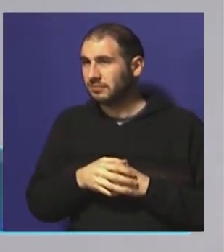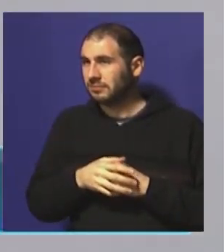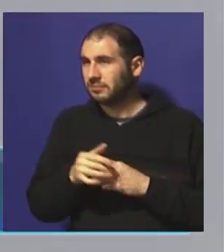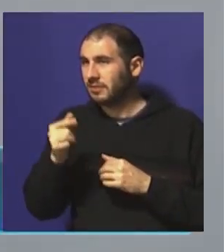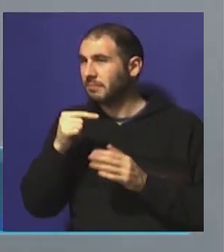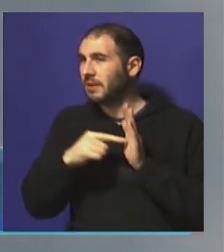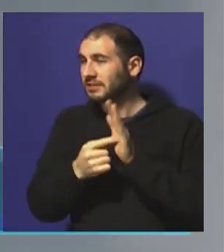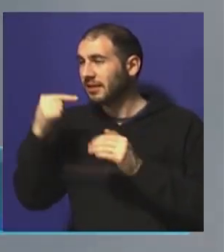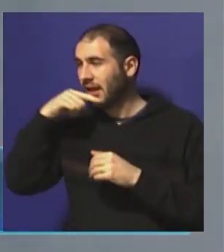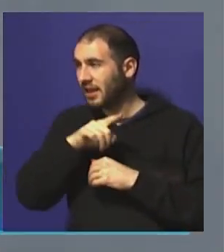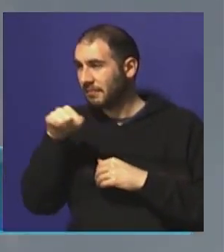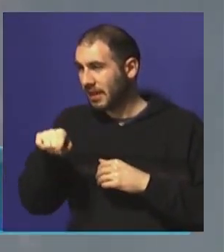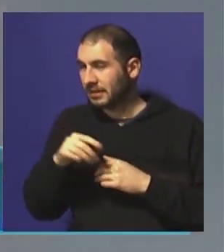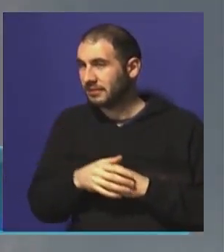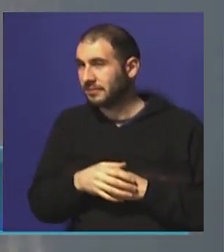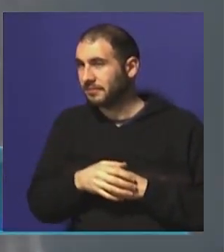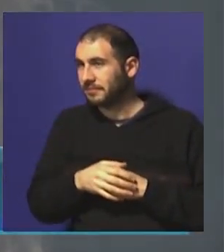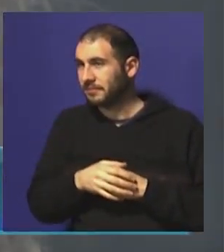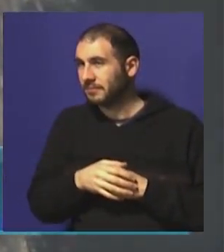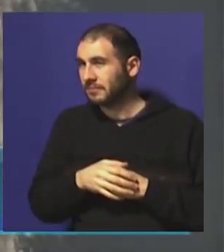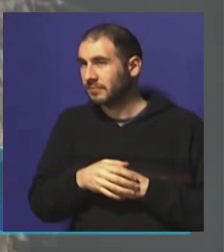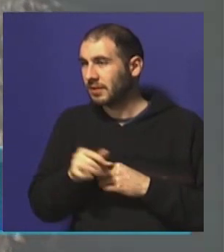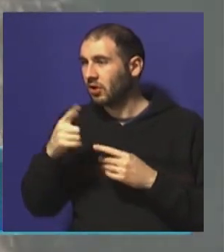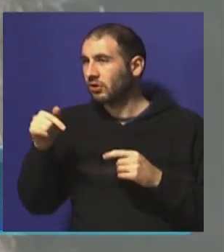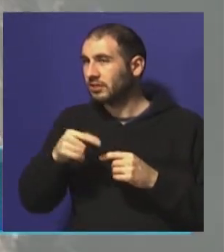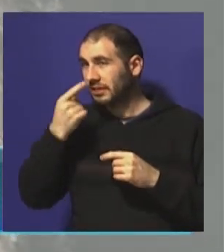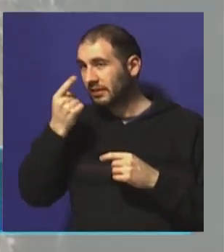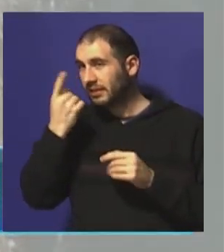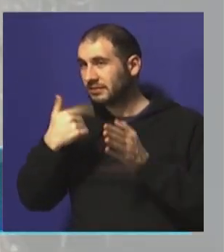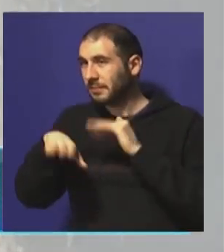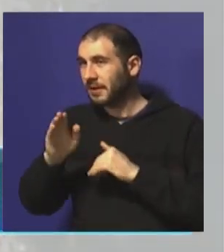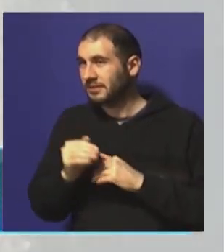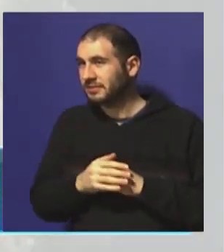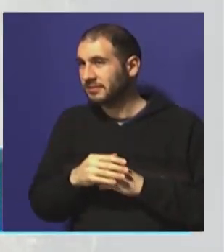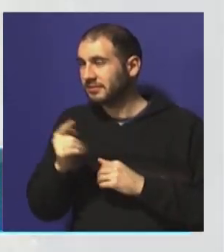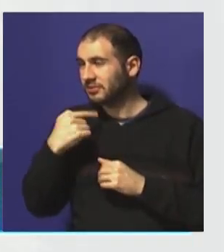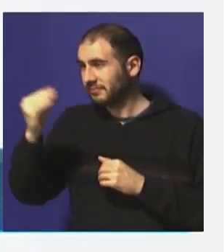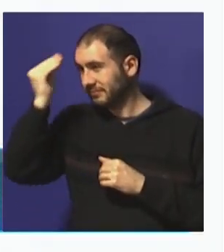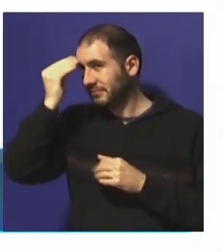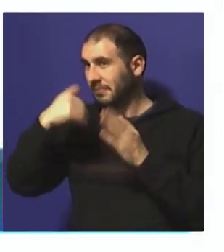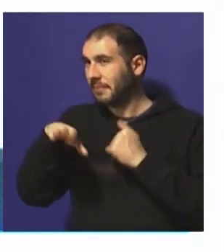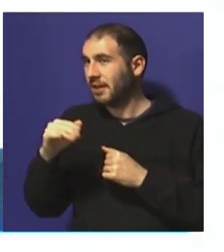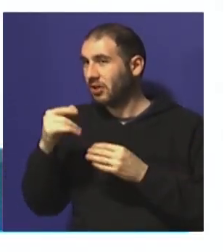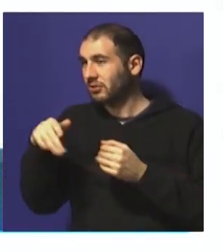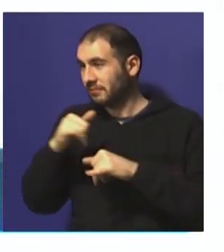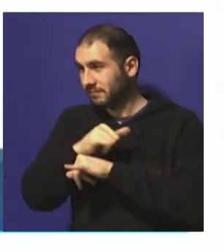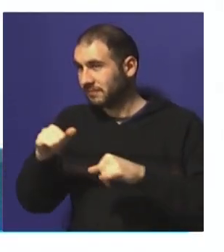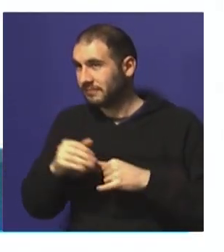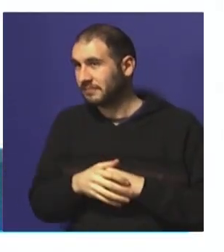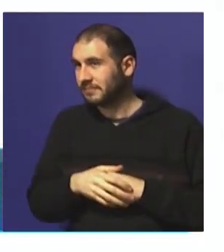presentada en Berlín, era lo que más me interesó, ¿no? Lo que más me quedó de la repercusión.